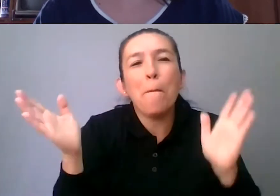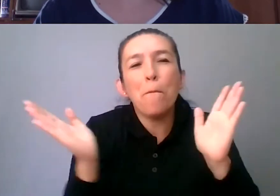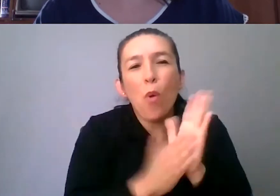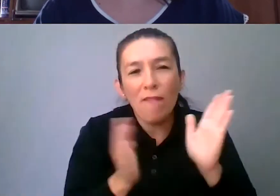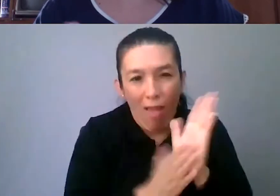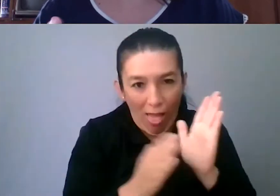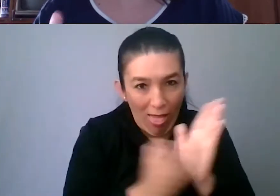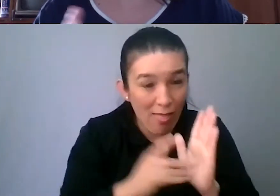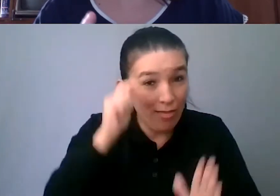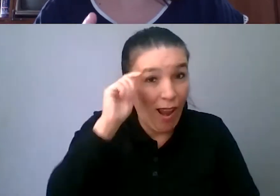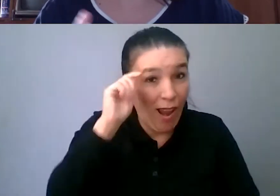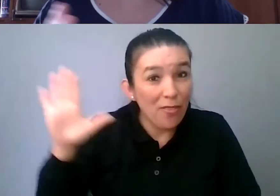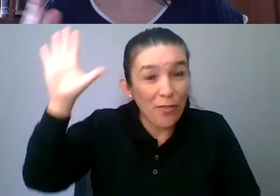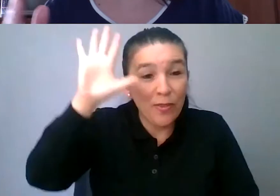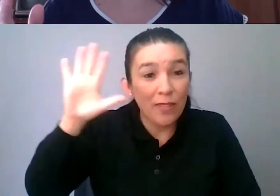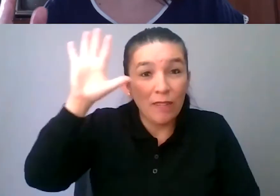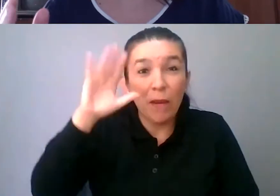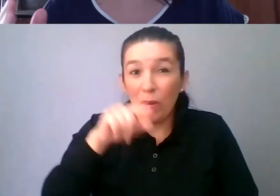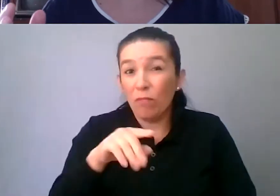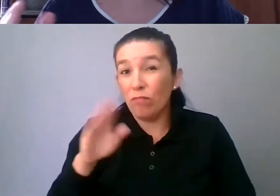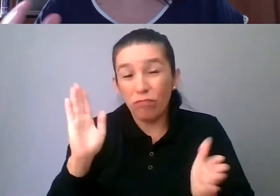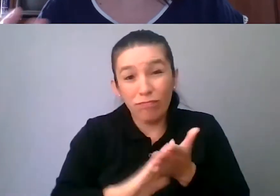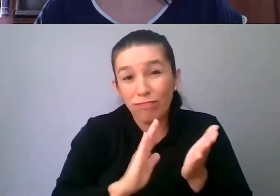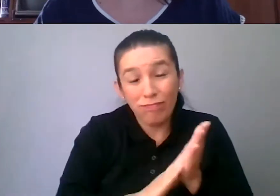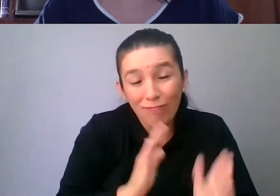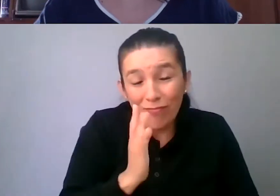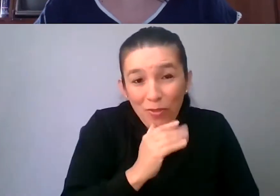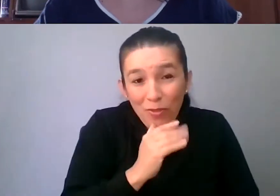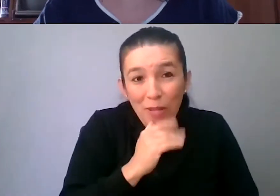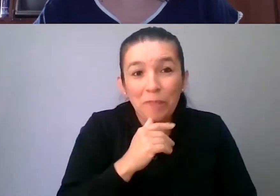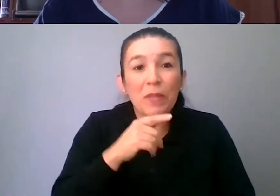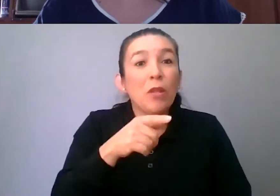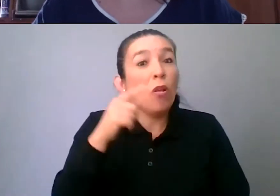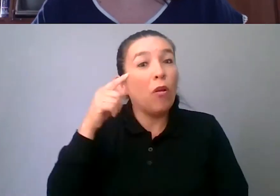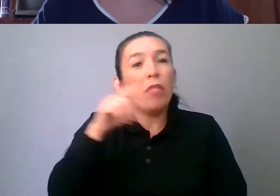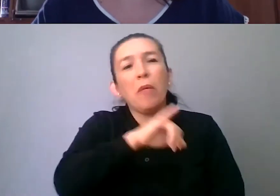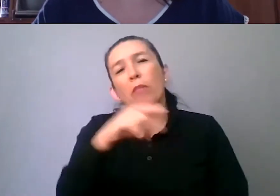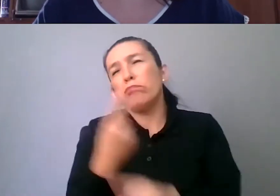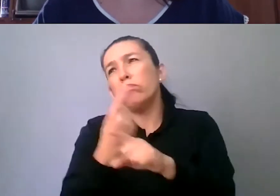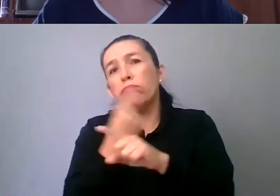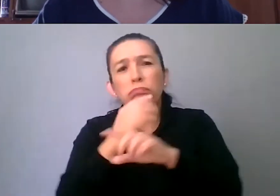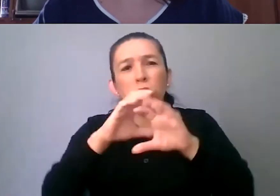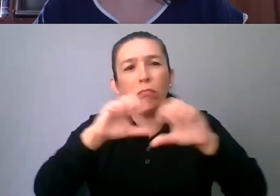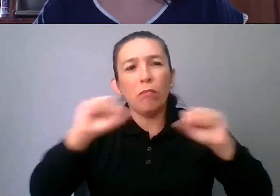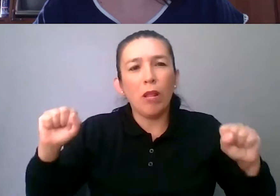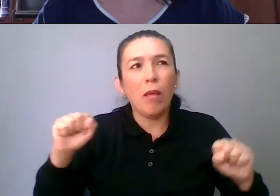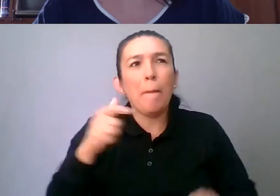y el consenso en este momento es que las figuras de hilo nacieron de manera